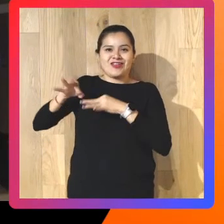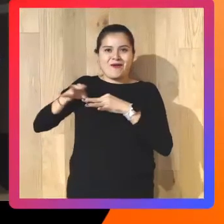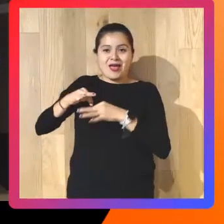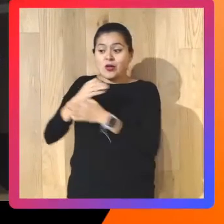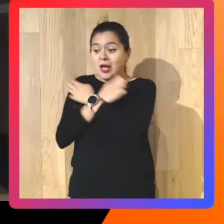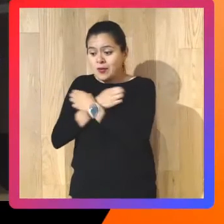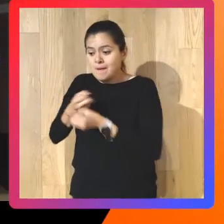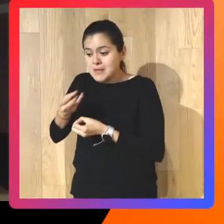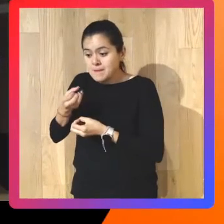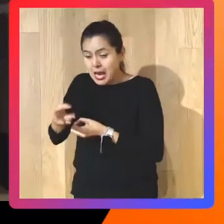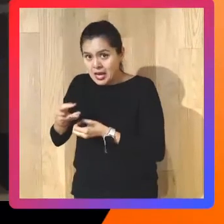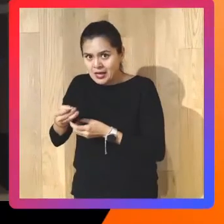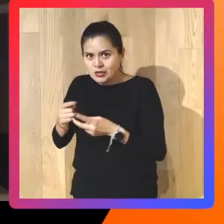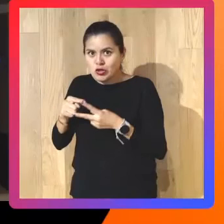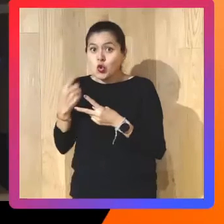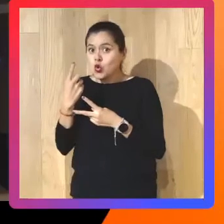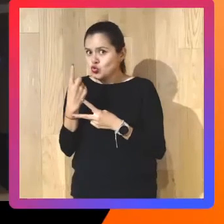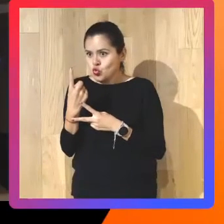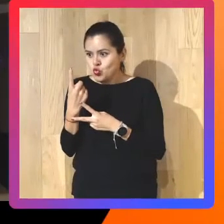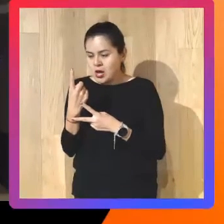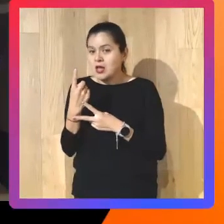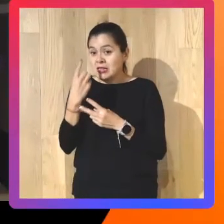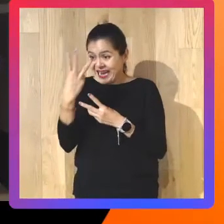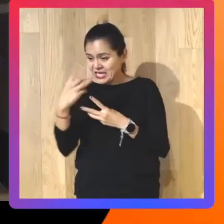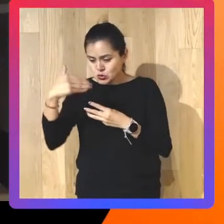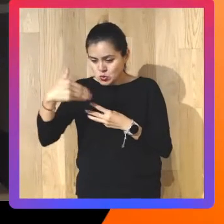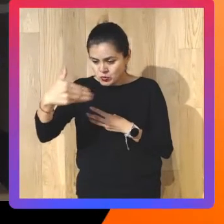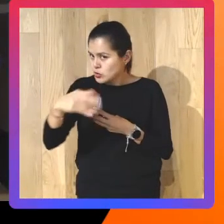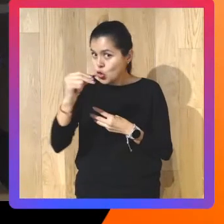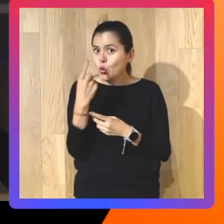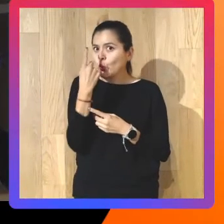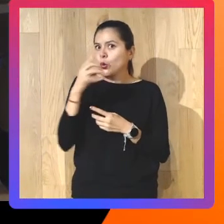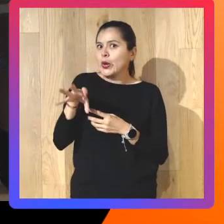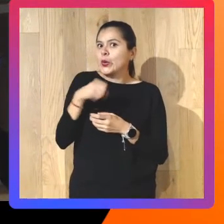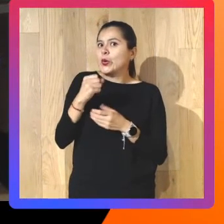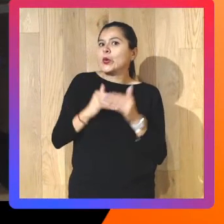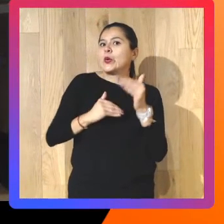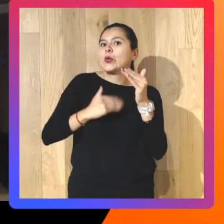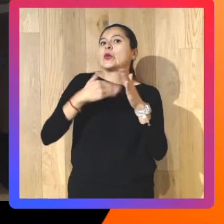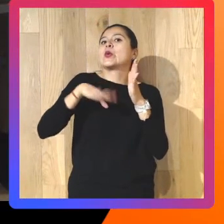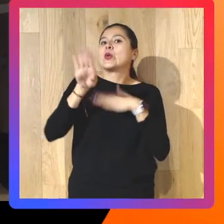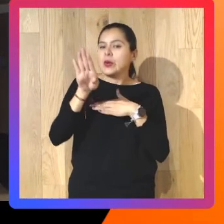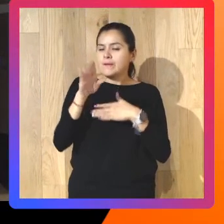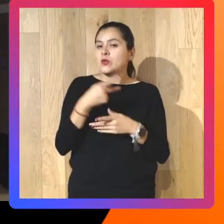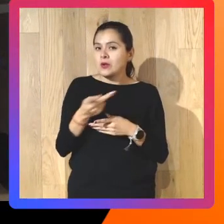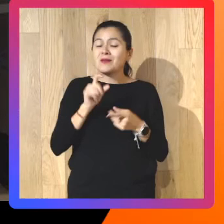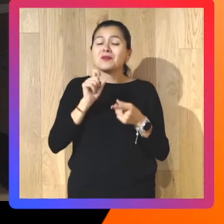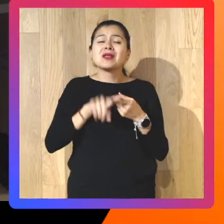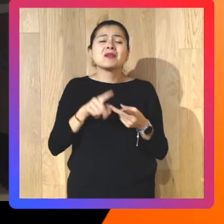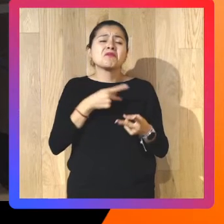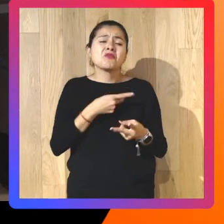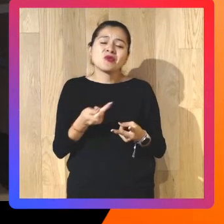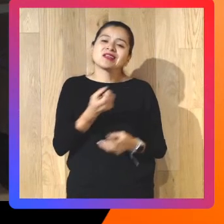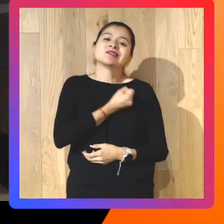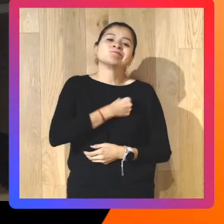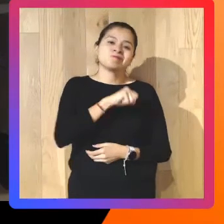sea en 3 generaciones, sea en una generación, logremos superar la pobreza educativa, pero también la pobreza de salud, que por